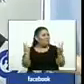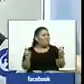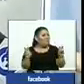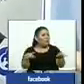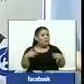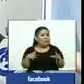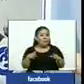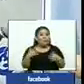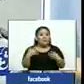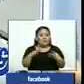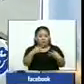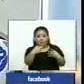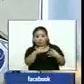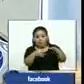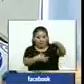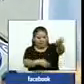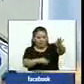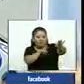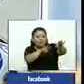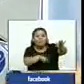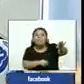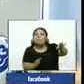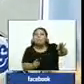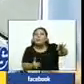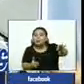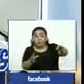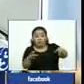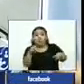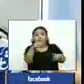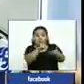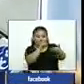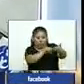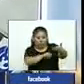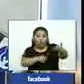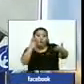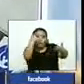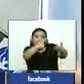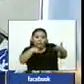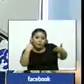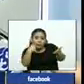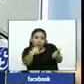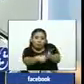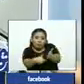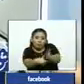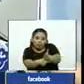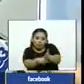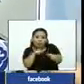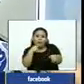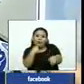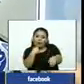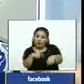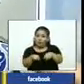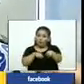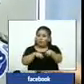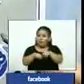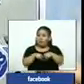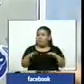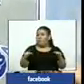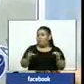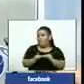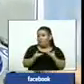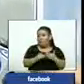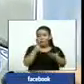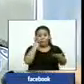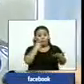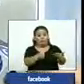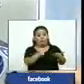las características propias de las papeletas, que va a incorporarse esta fotografía, bajo el criterio similar en el que